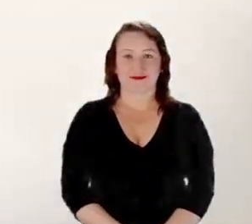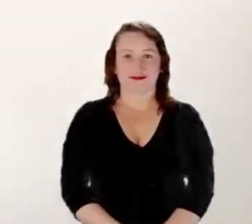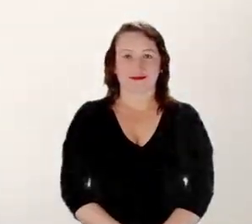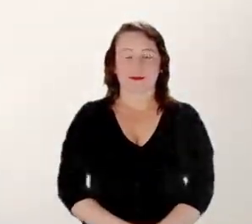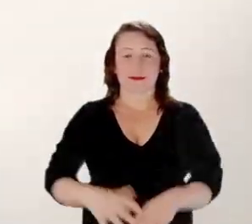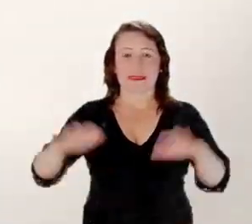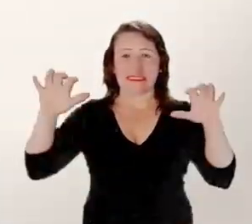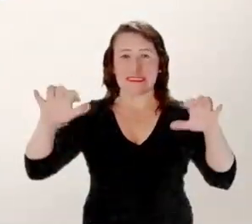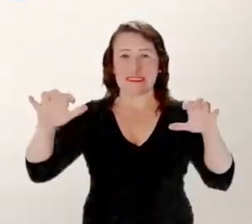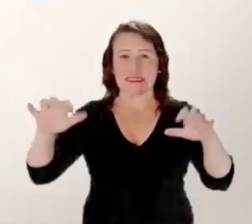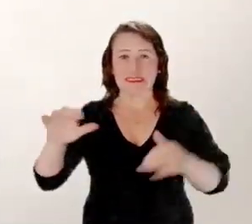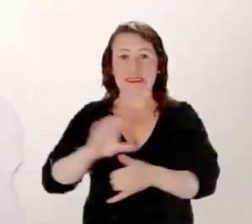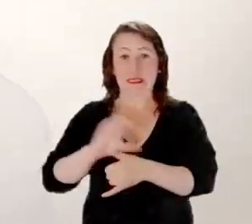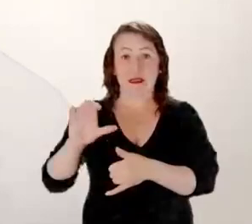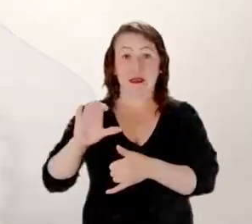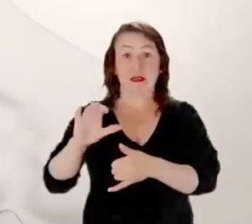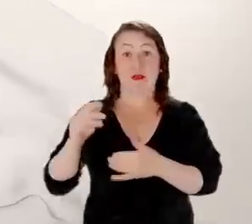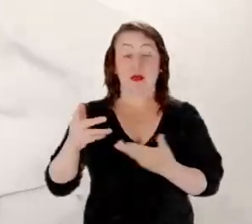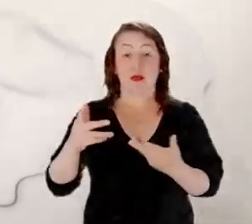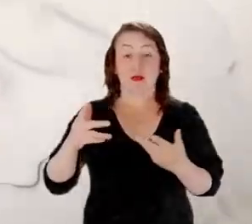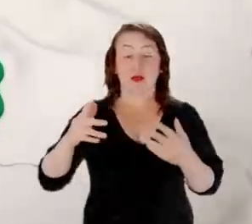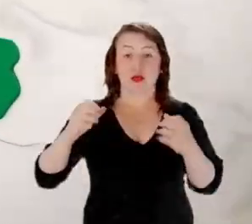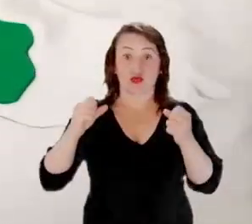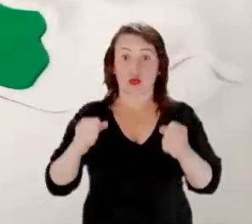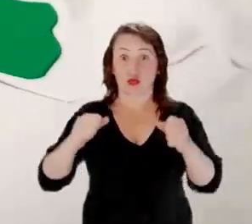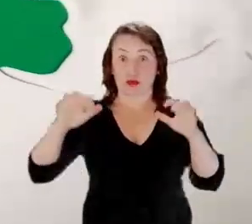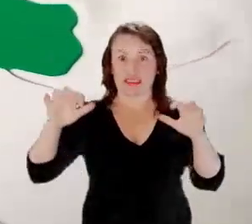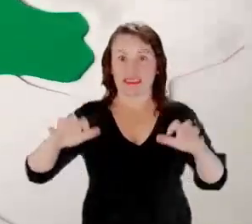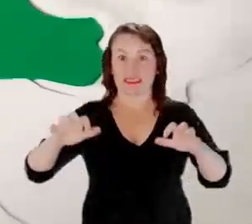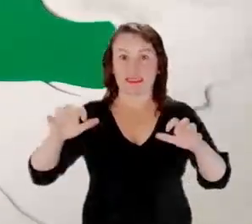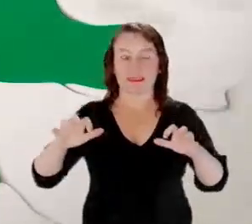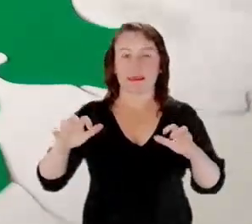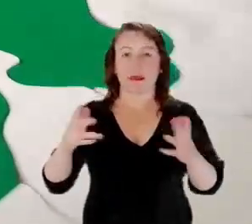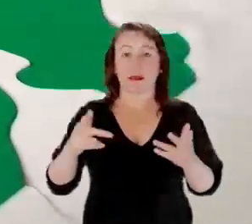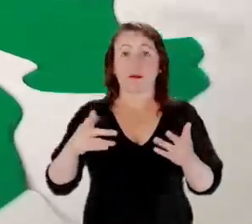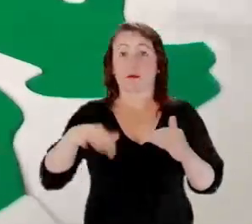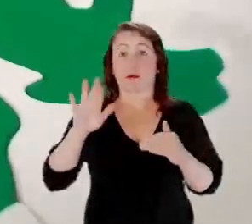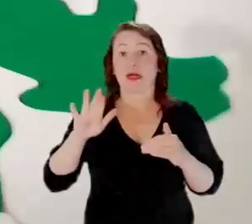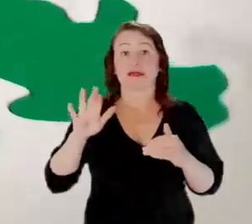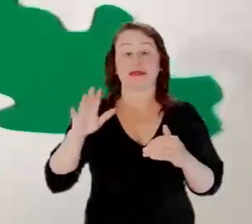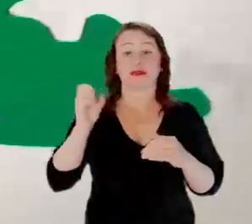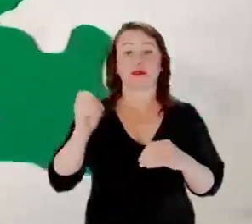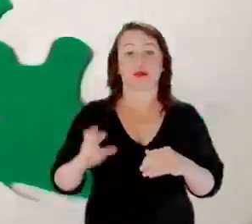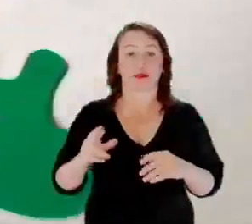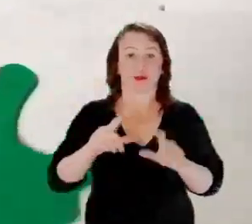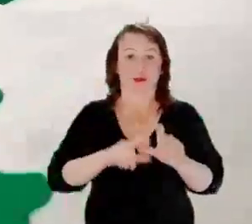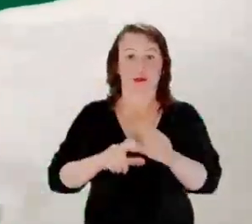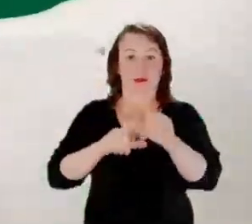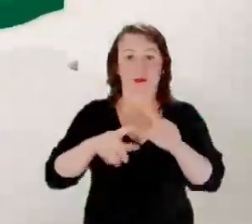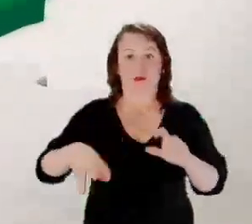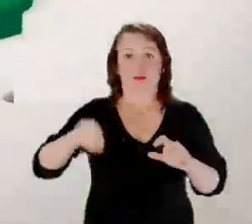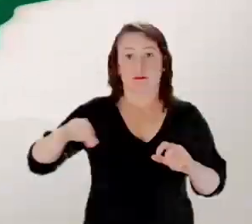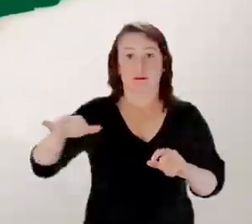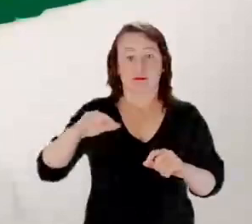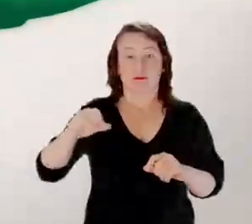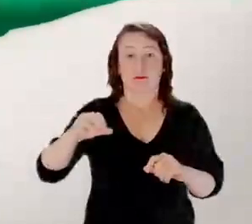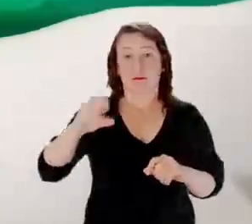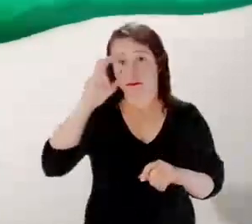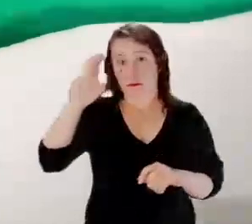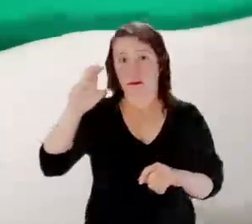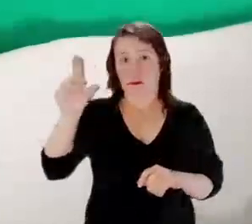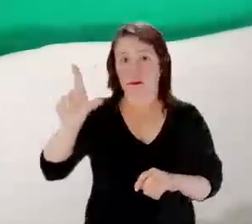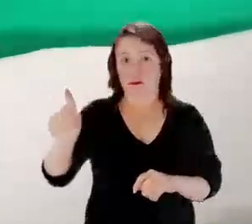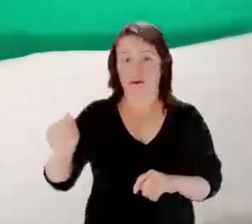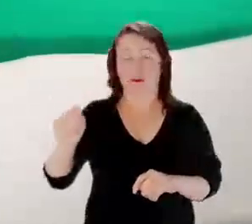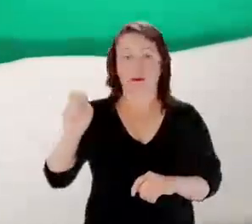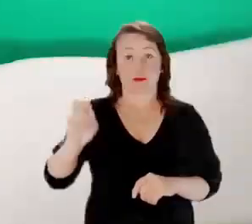Caribe incrementarán su intensidad especialmente en el sur de La Guajira, Magdalena, norte de Cesar, Atlántico, sur de Bolívar